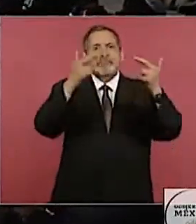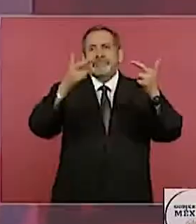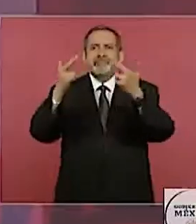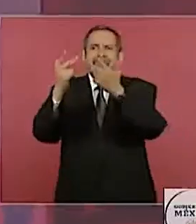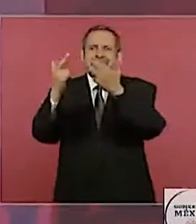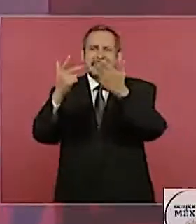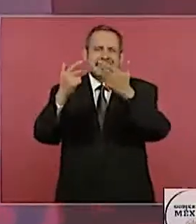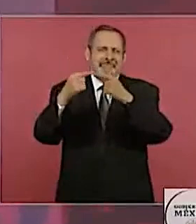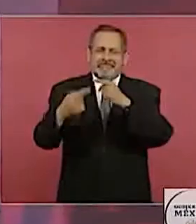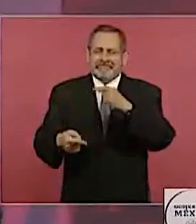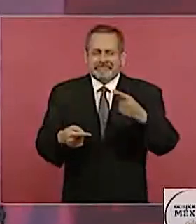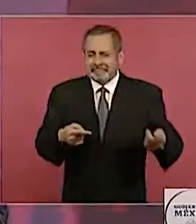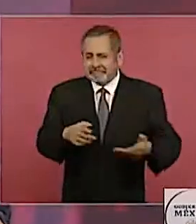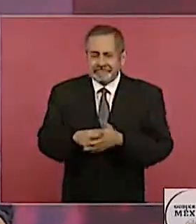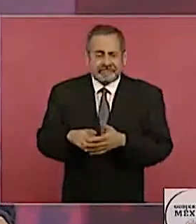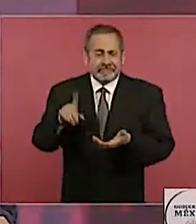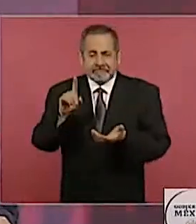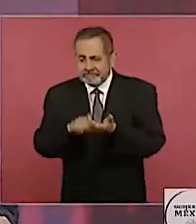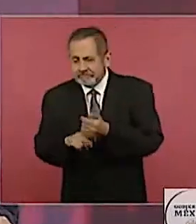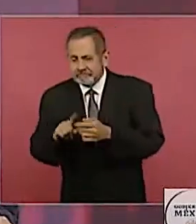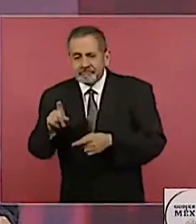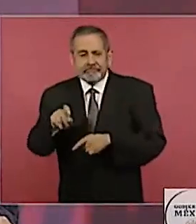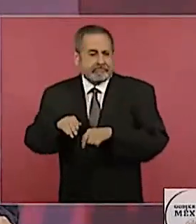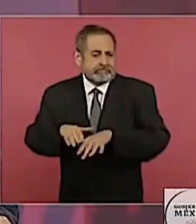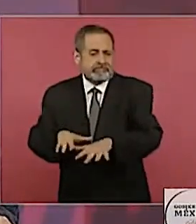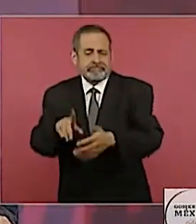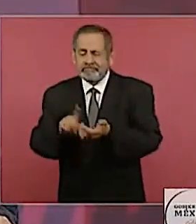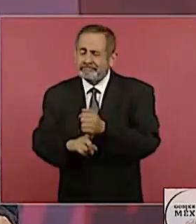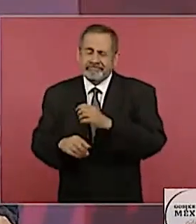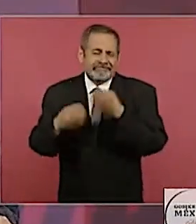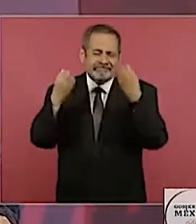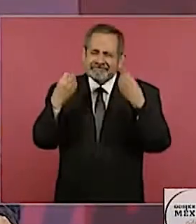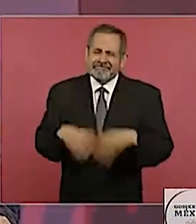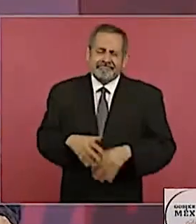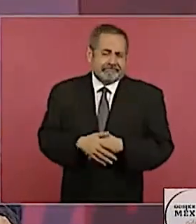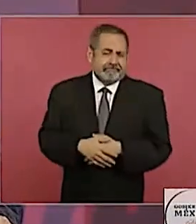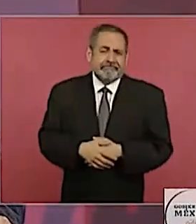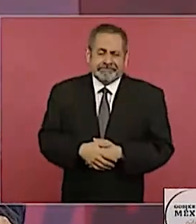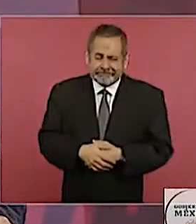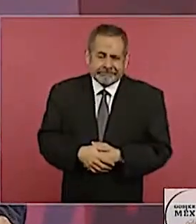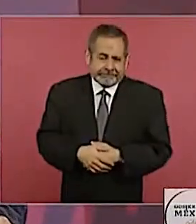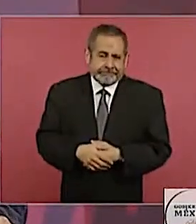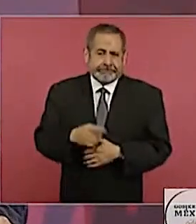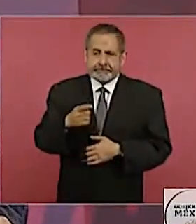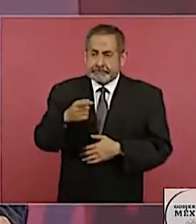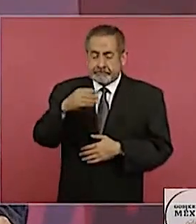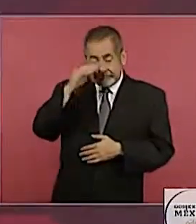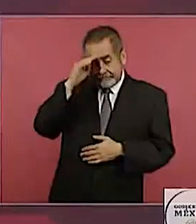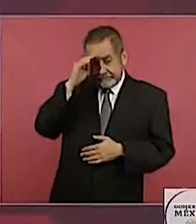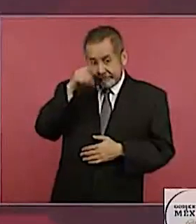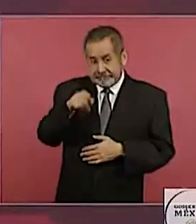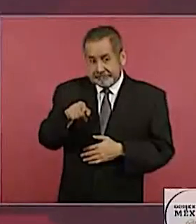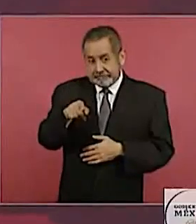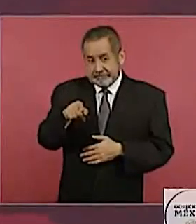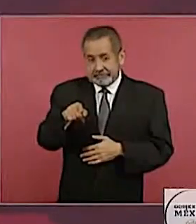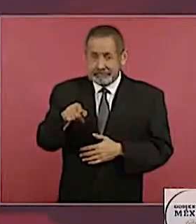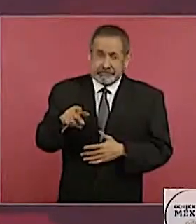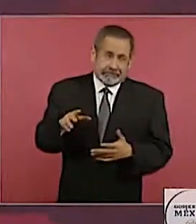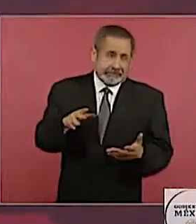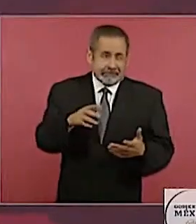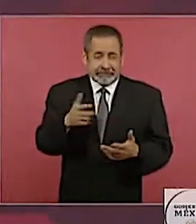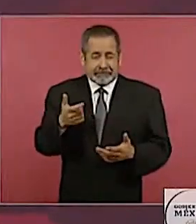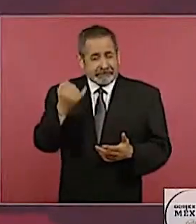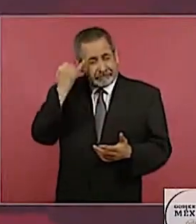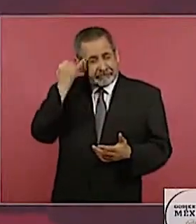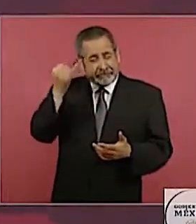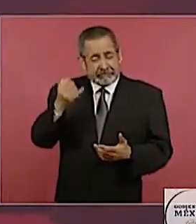eléctricas hidráulicas Entonces es cosa de tener una idea de cuánto